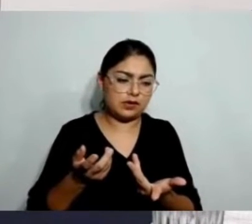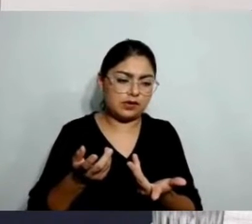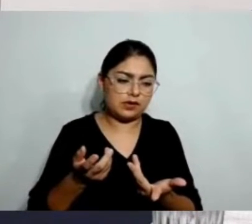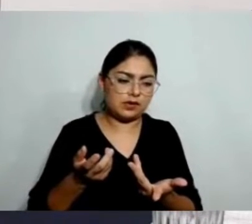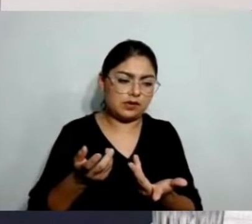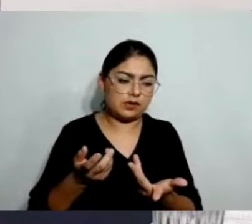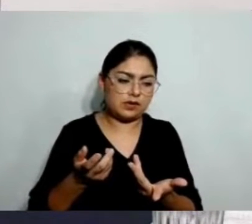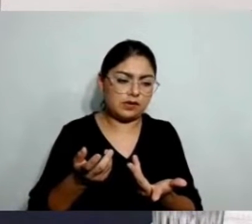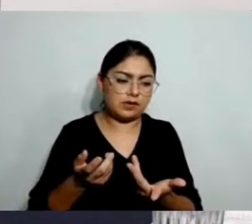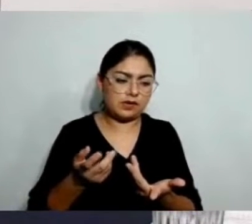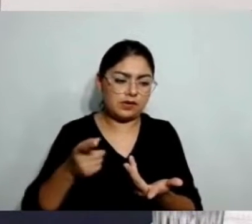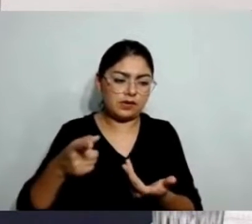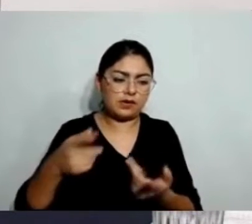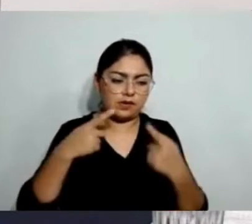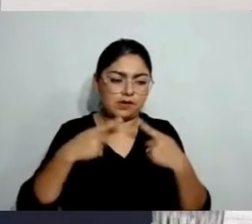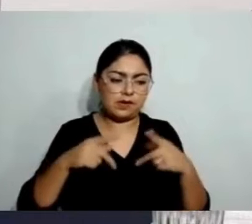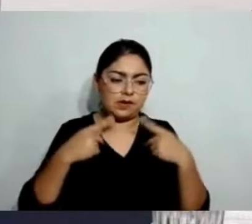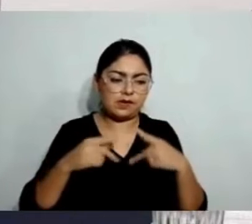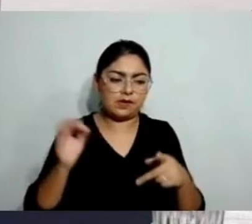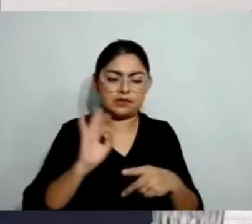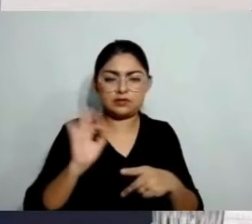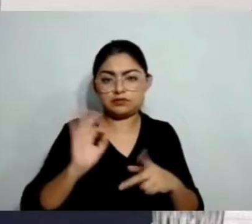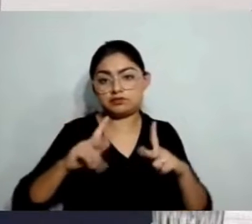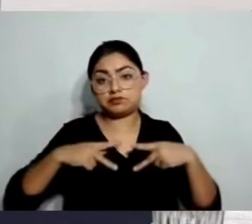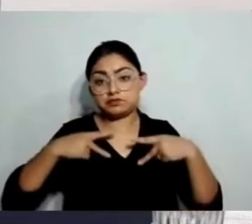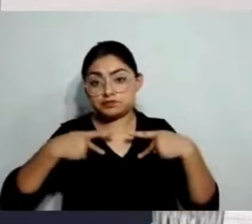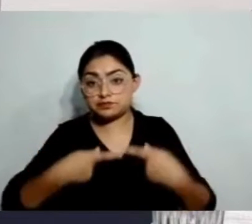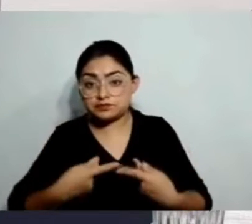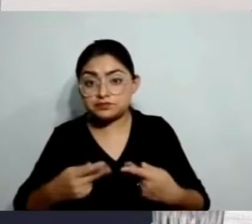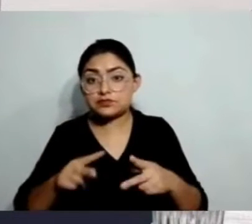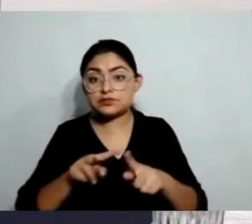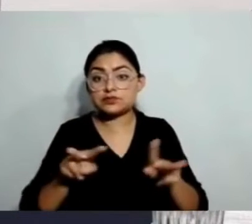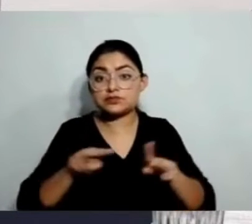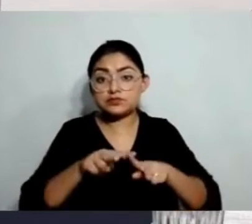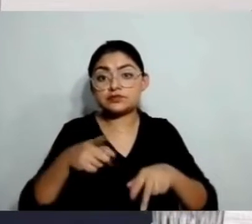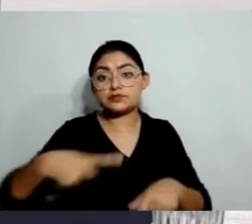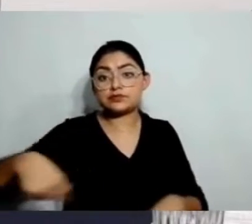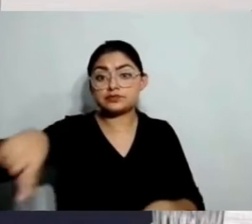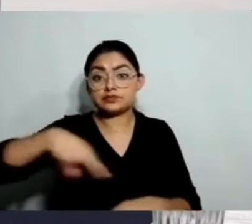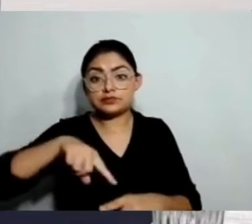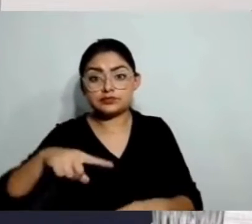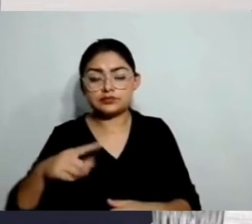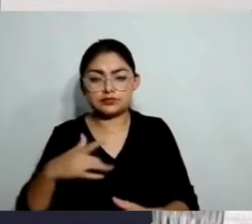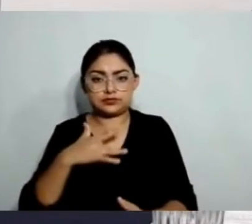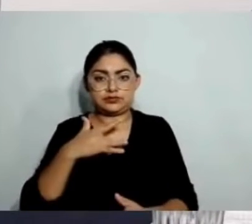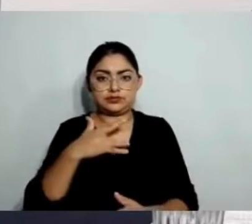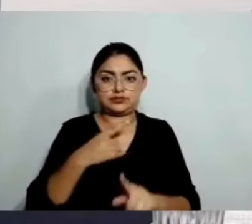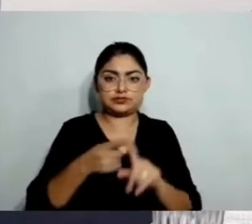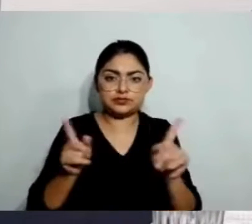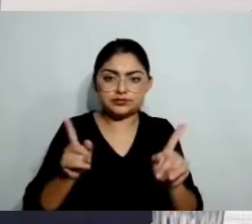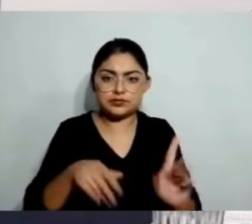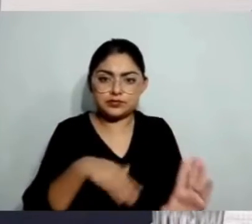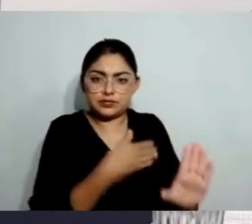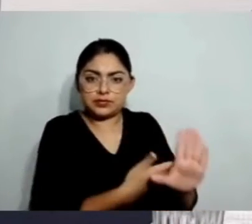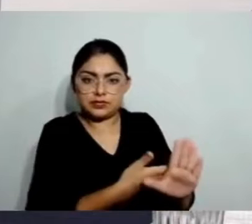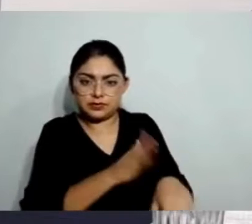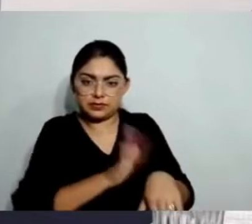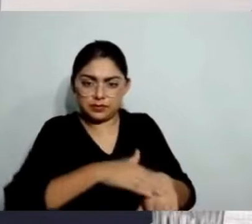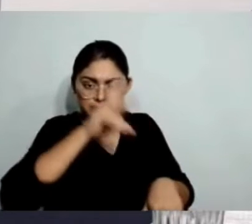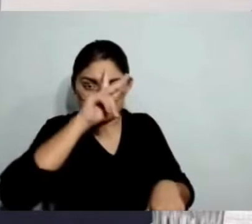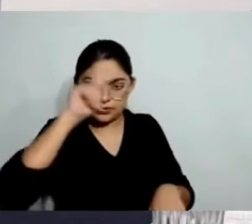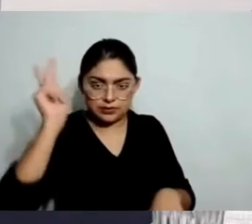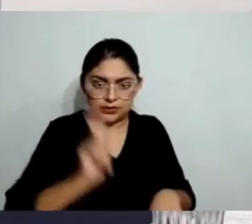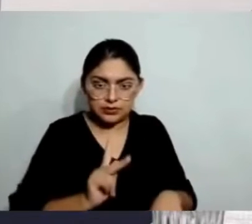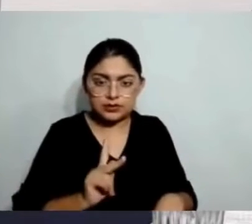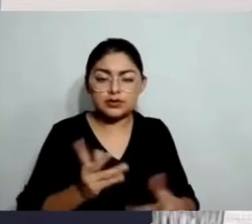de vulnerabilidad Pues también resienten de manera diferenciada los actos cometidos o las arbitrariedades cometidas en el